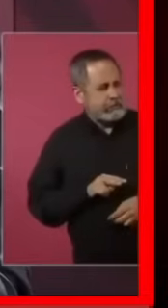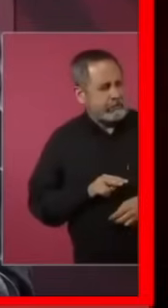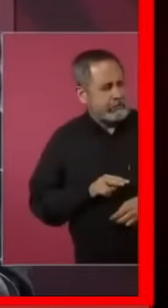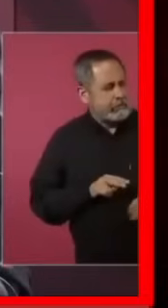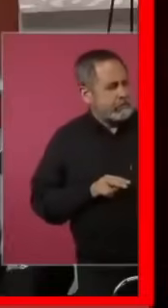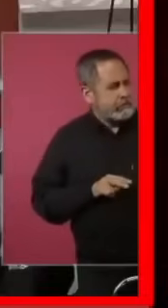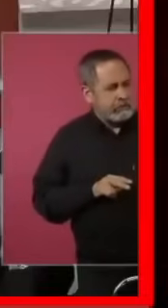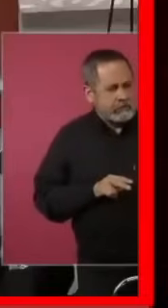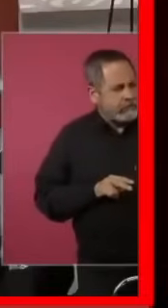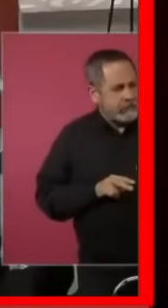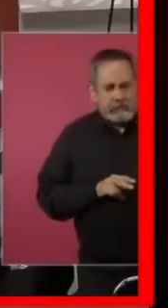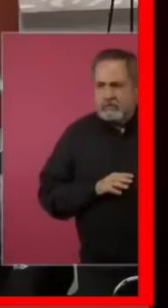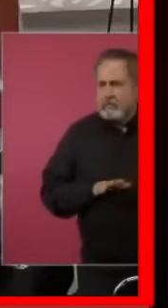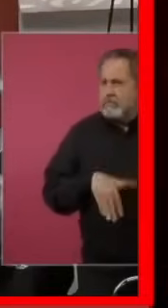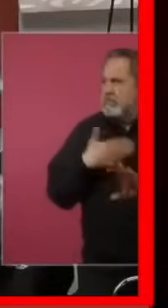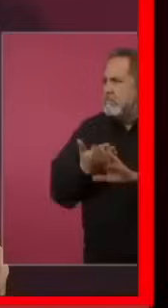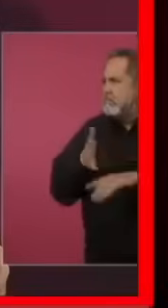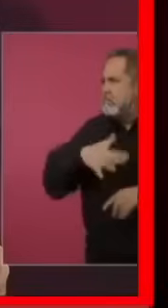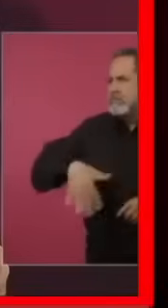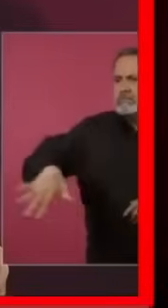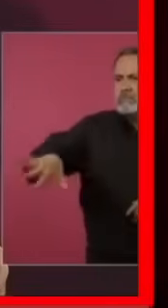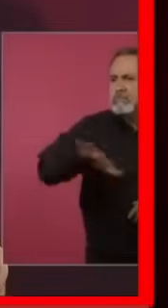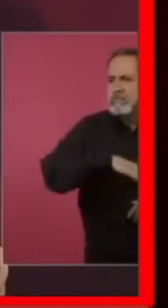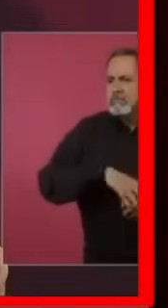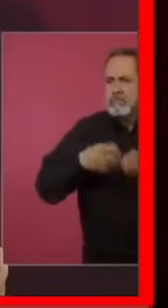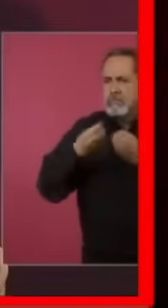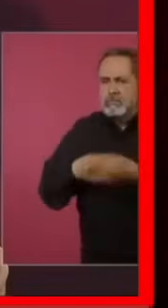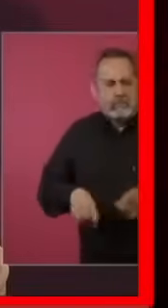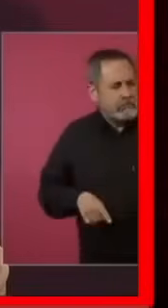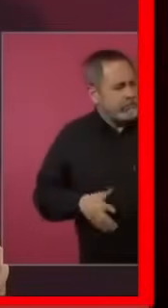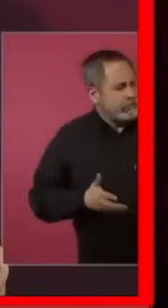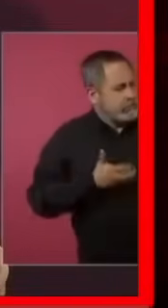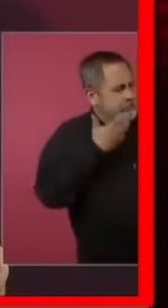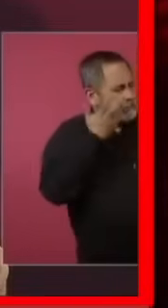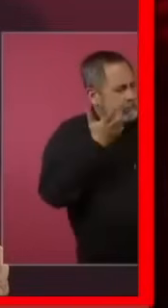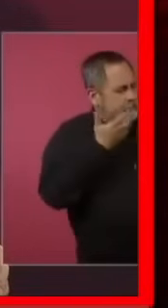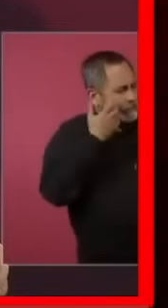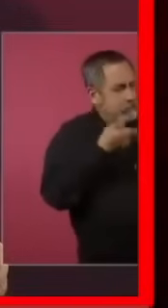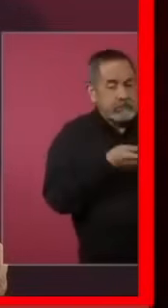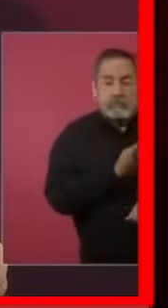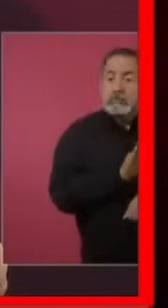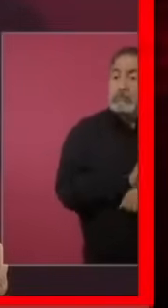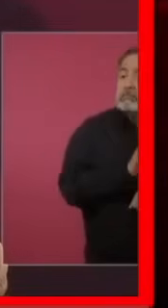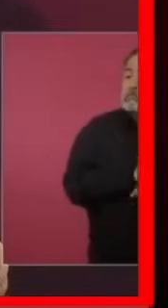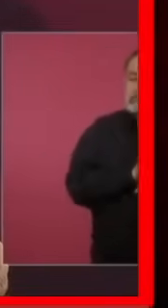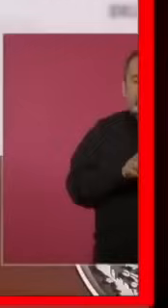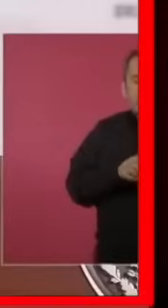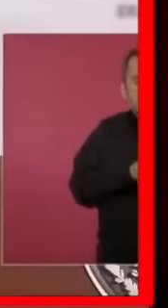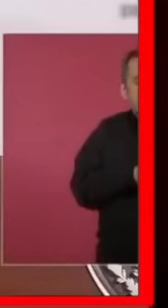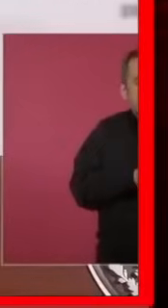interés general, de manera facciosa, a favor de